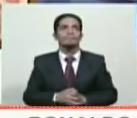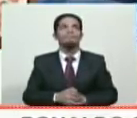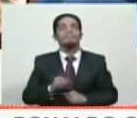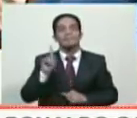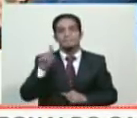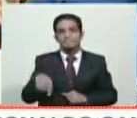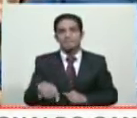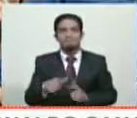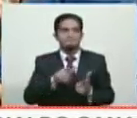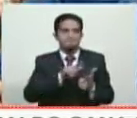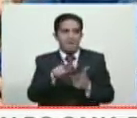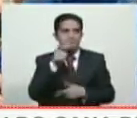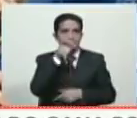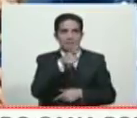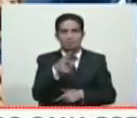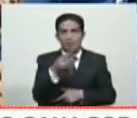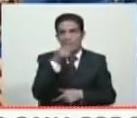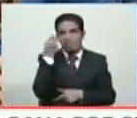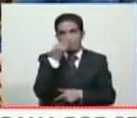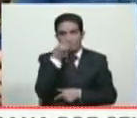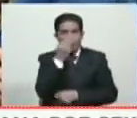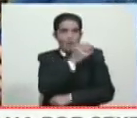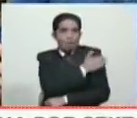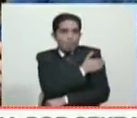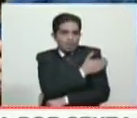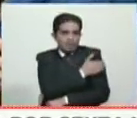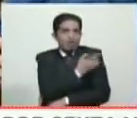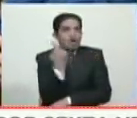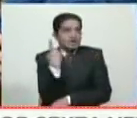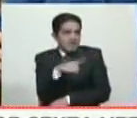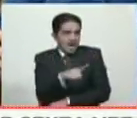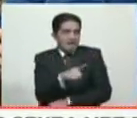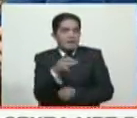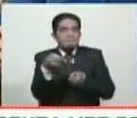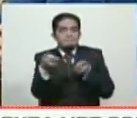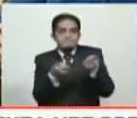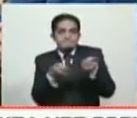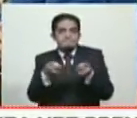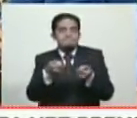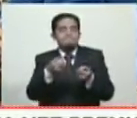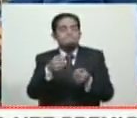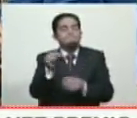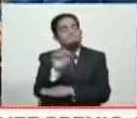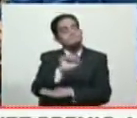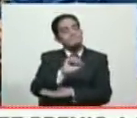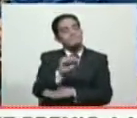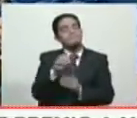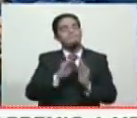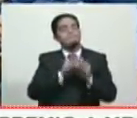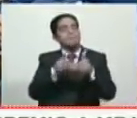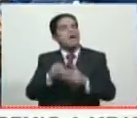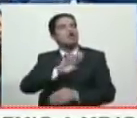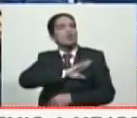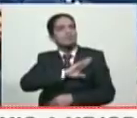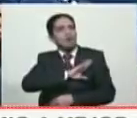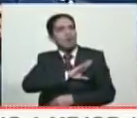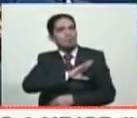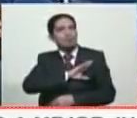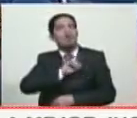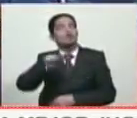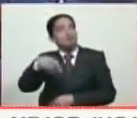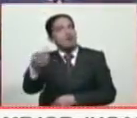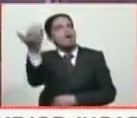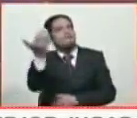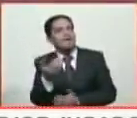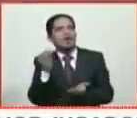viajes de los ricos, en su mayoría opositores, que se montan en sus yates, que se montan en sus lanchas, van por el Caribe y luego regresan a Venezuela.